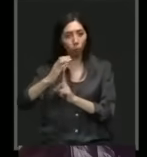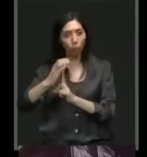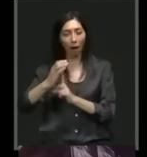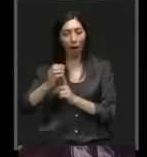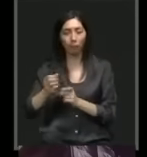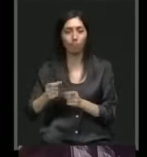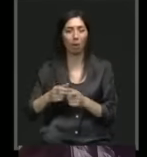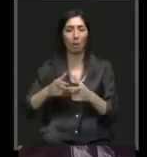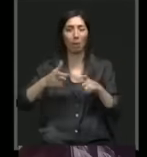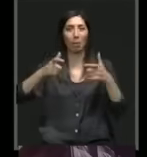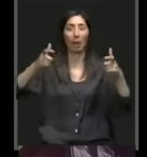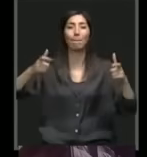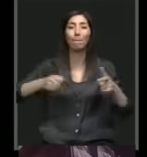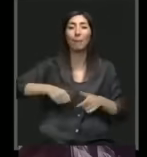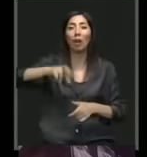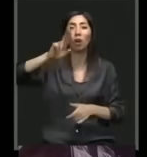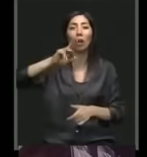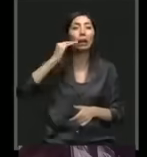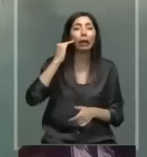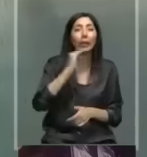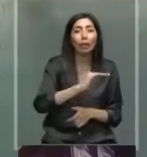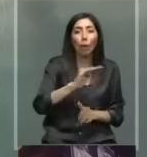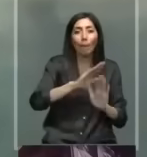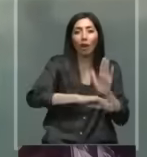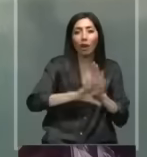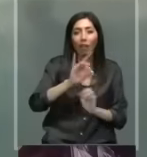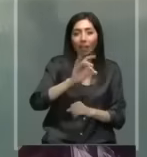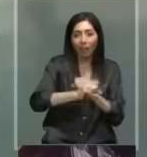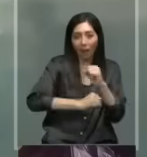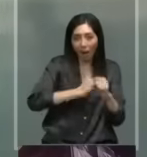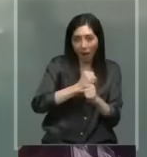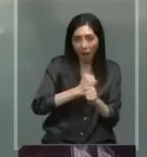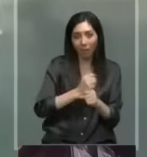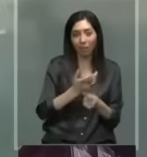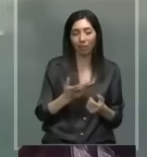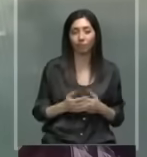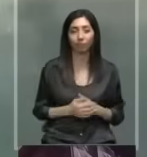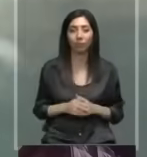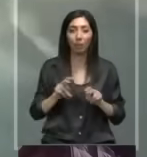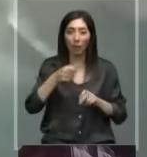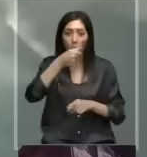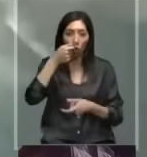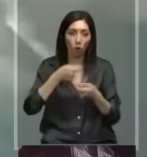Y lo peor, con menores de edad como víctimas y soldados del tráfico de drogas.